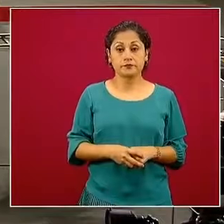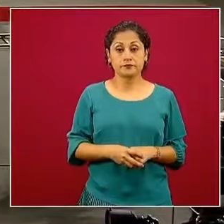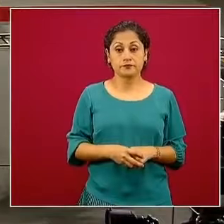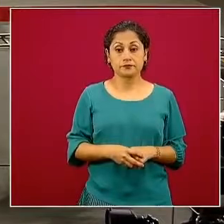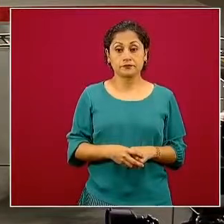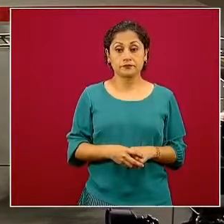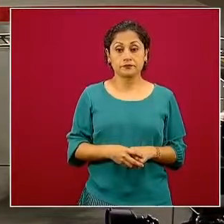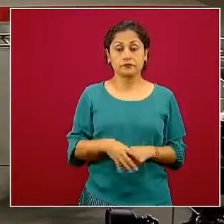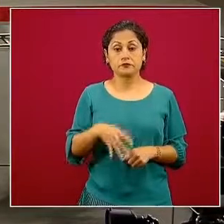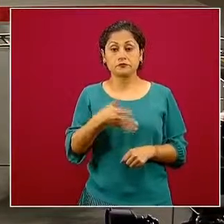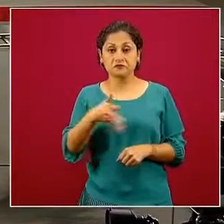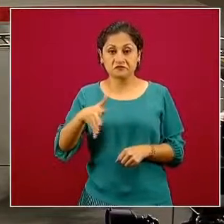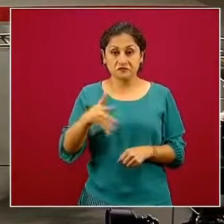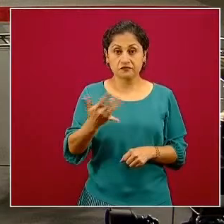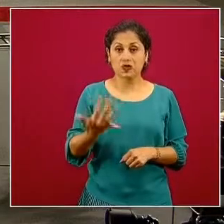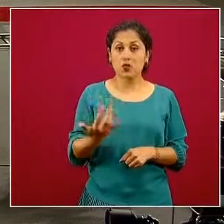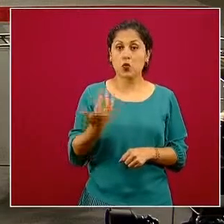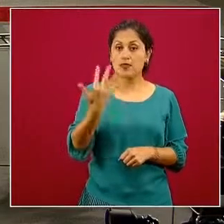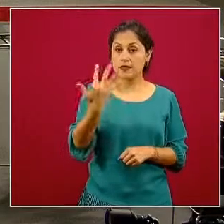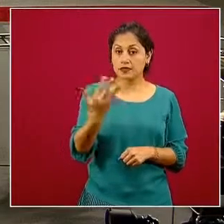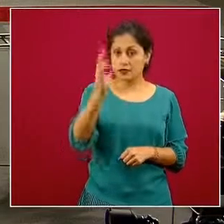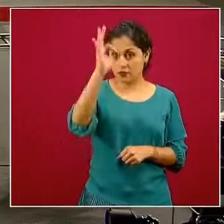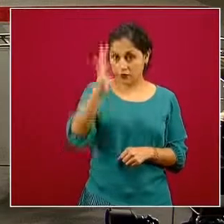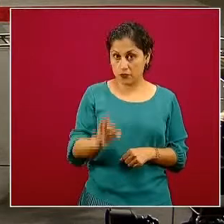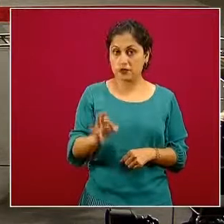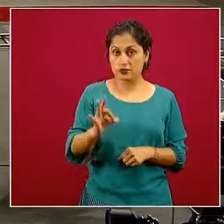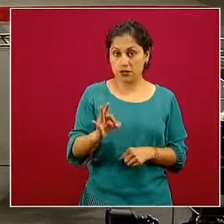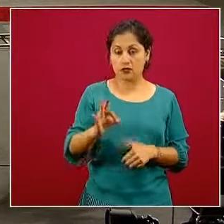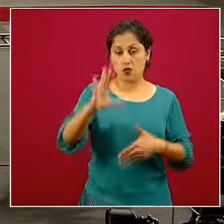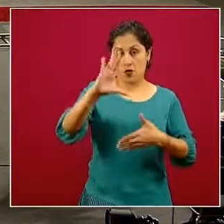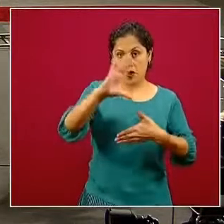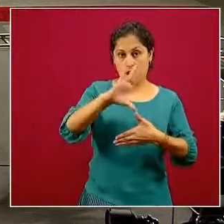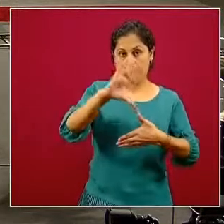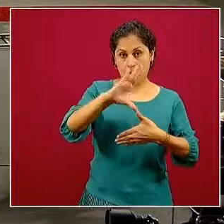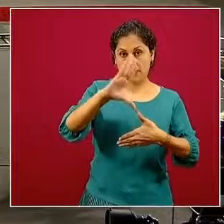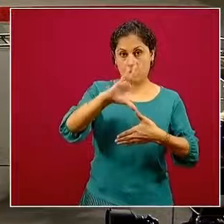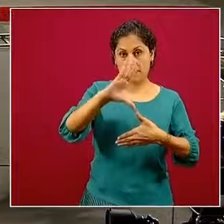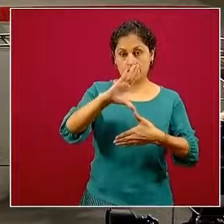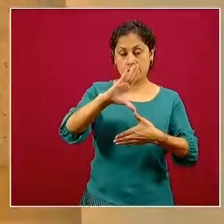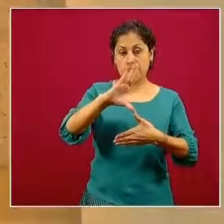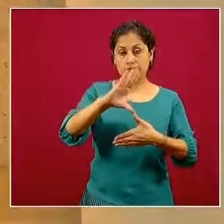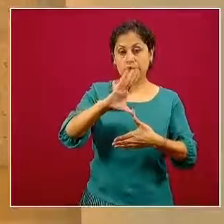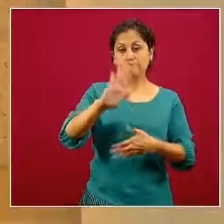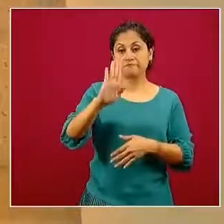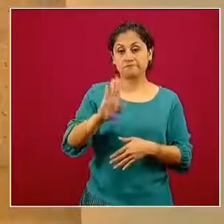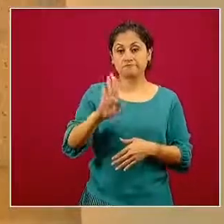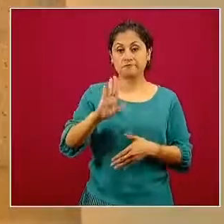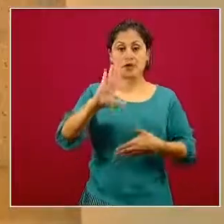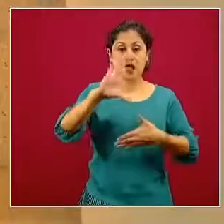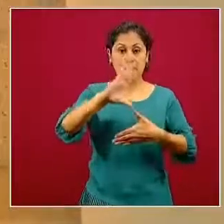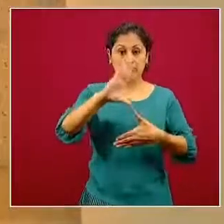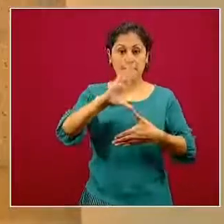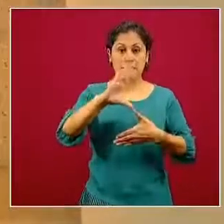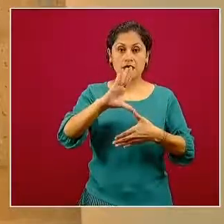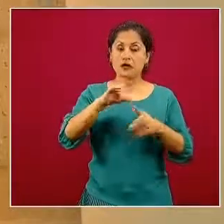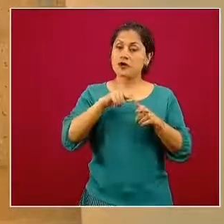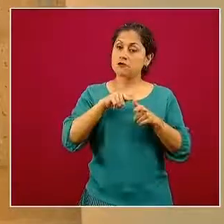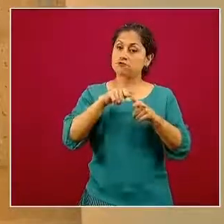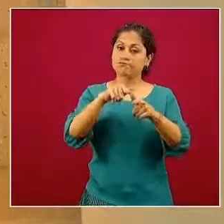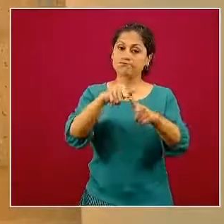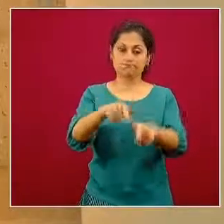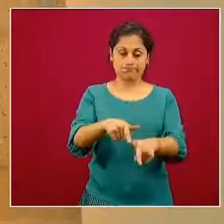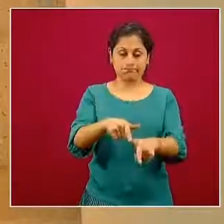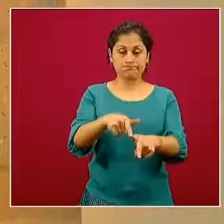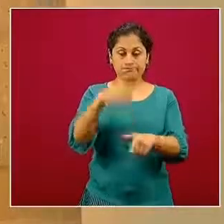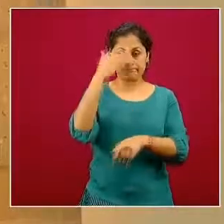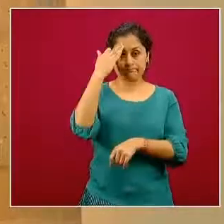mantenido alrededor del 55%. Parece que la pandemia en la región de las Américas todavía no quiere ceder,